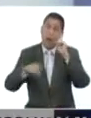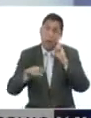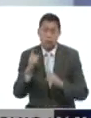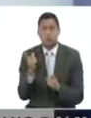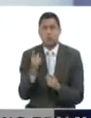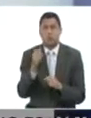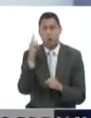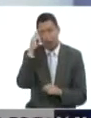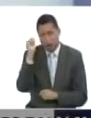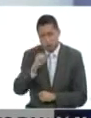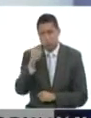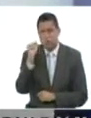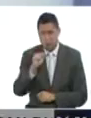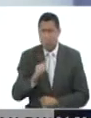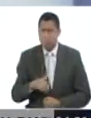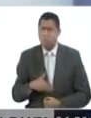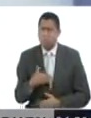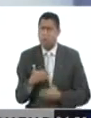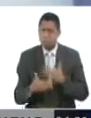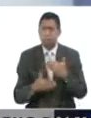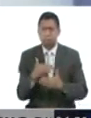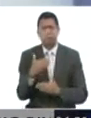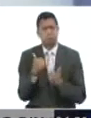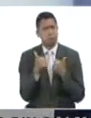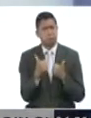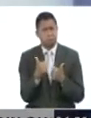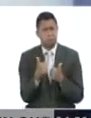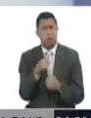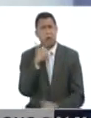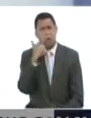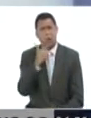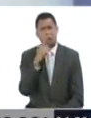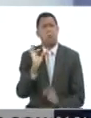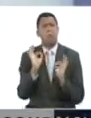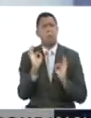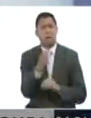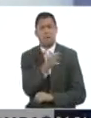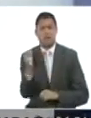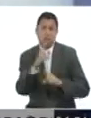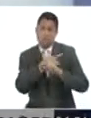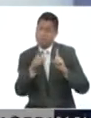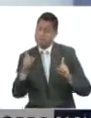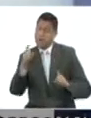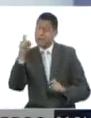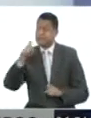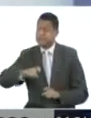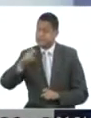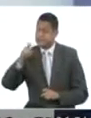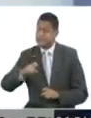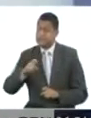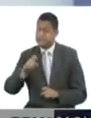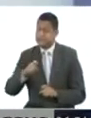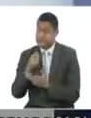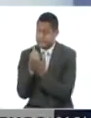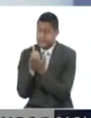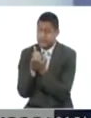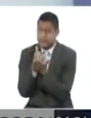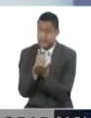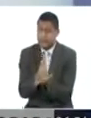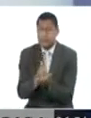donde el autismo puede evolucionar satisfactoriamente en su lenguaje, sin embargo, amerita o requiere un